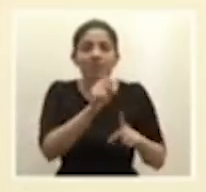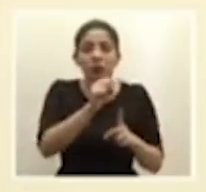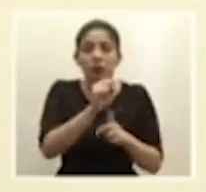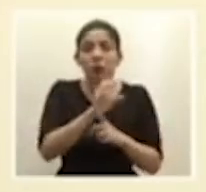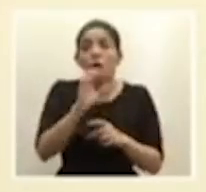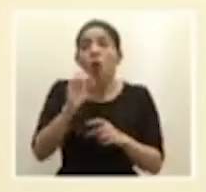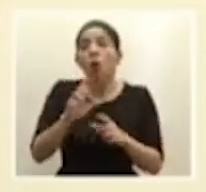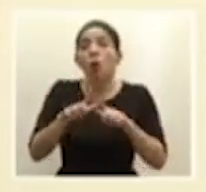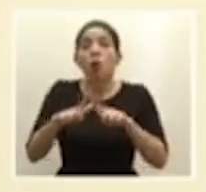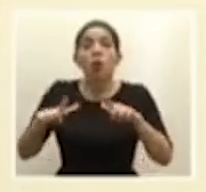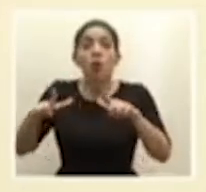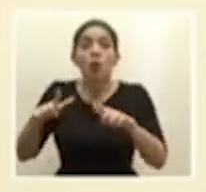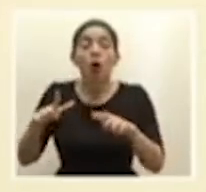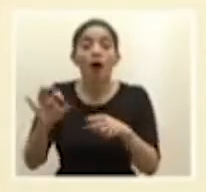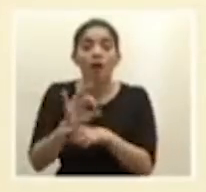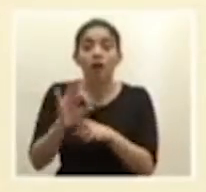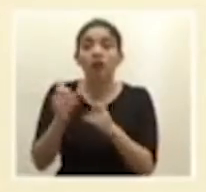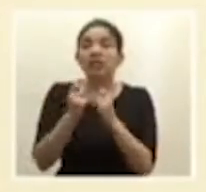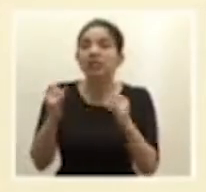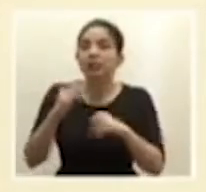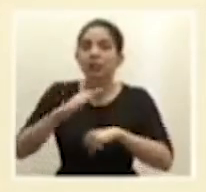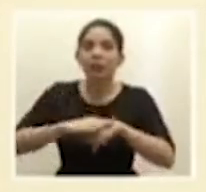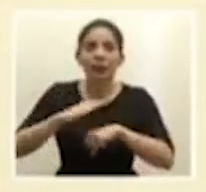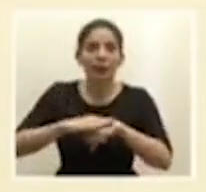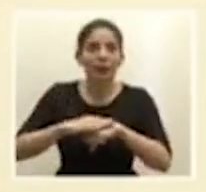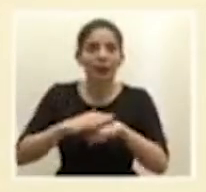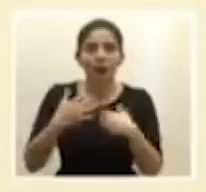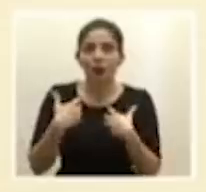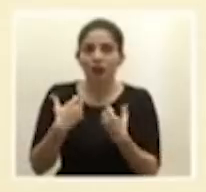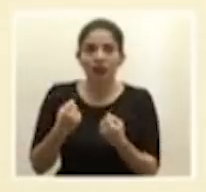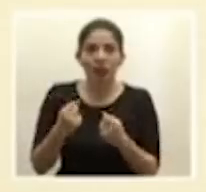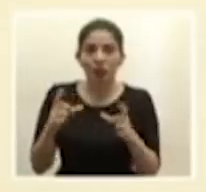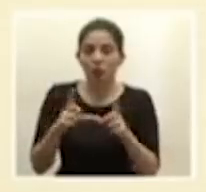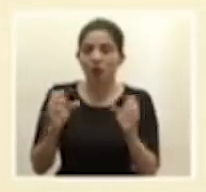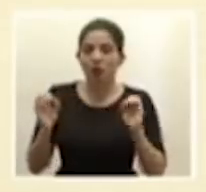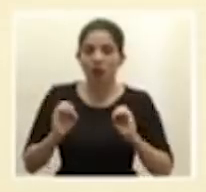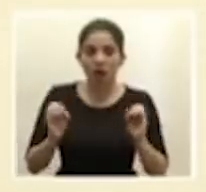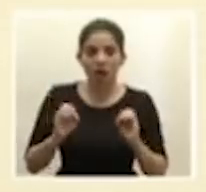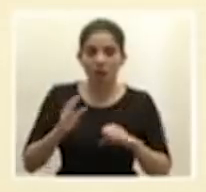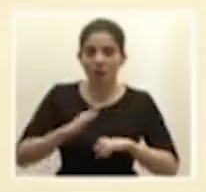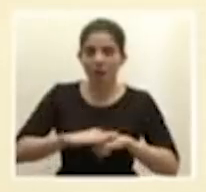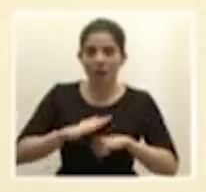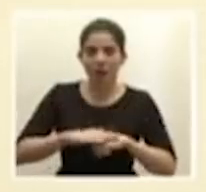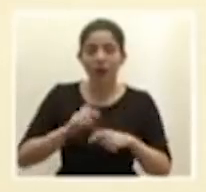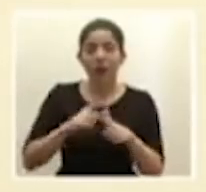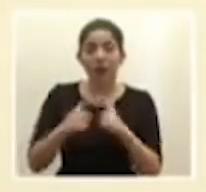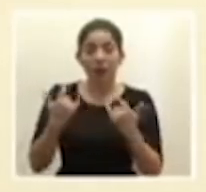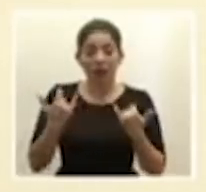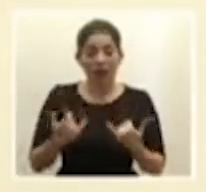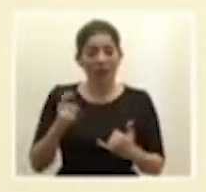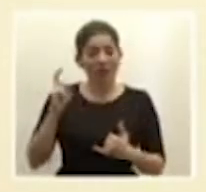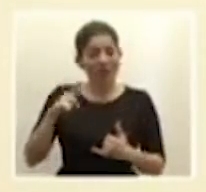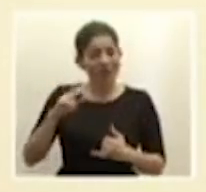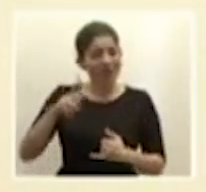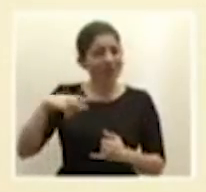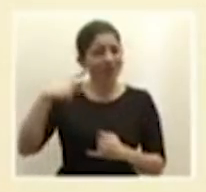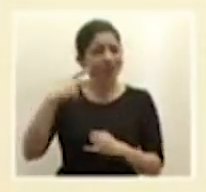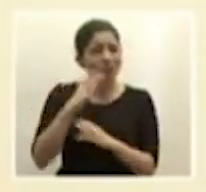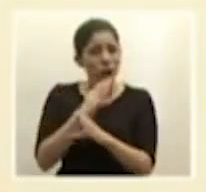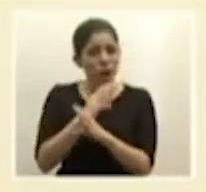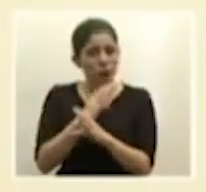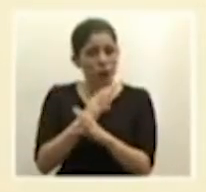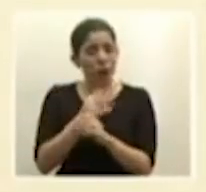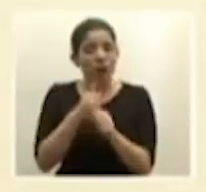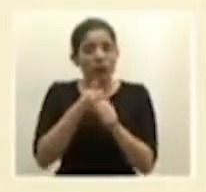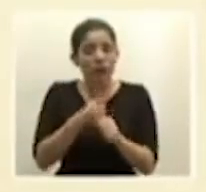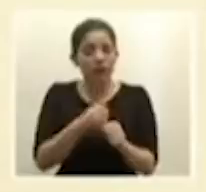sin permiso sanitario de funcionamiento, y que definitivamente pues acá tenemos que tener mucho cuidado, y que estamos, como le indicaba, bajo el